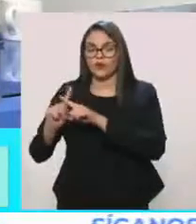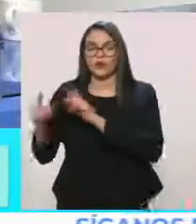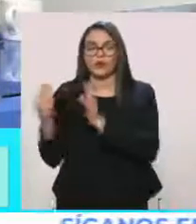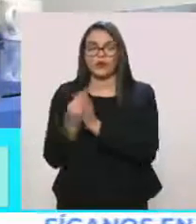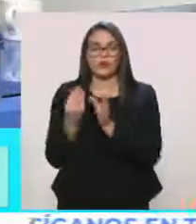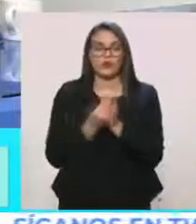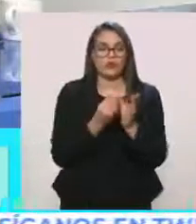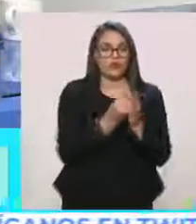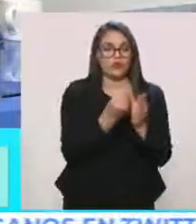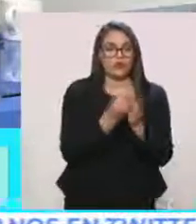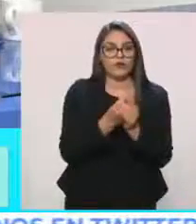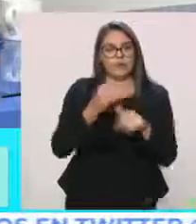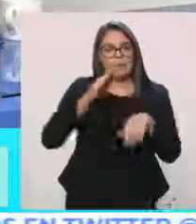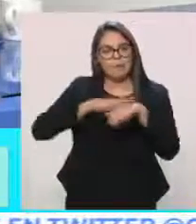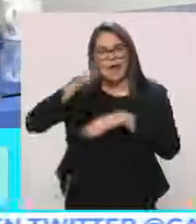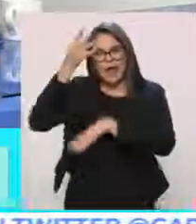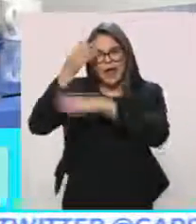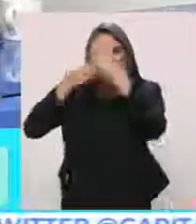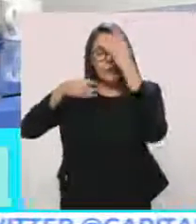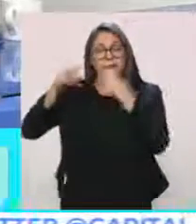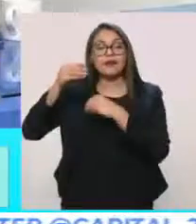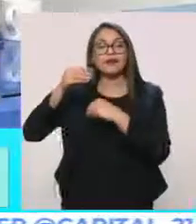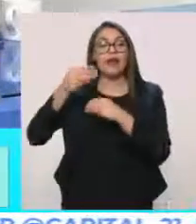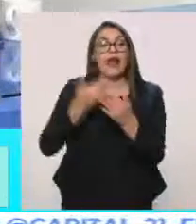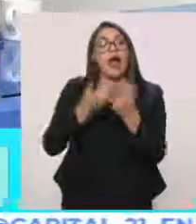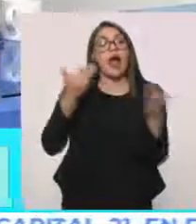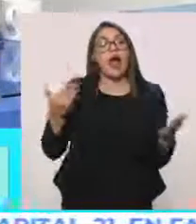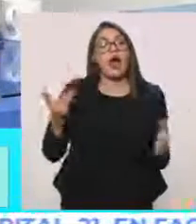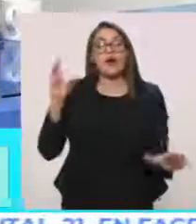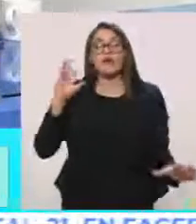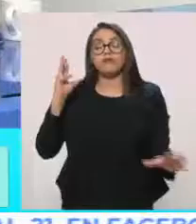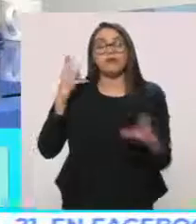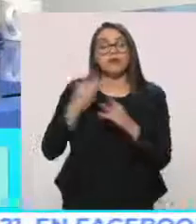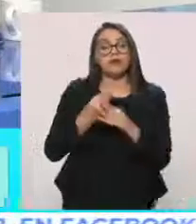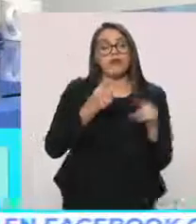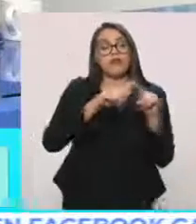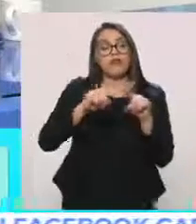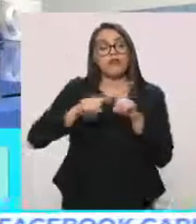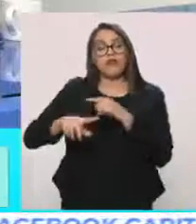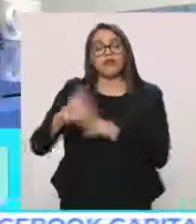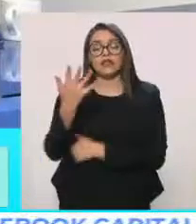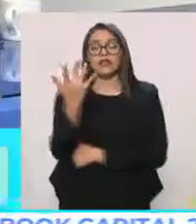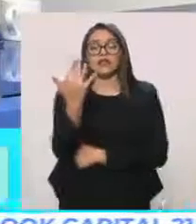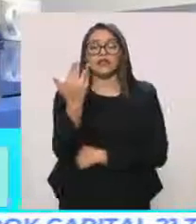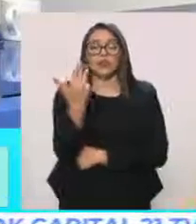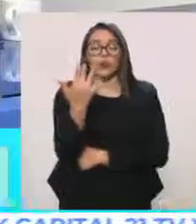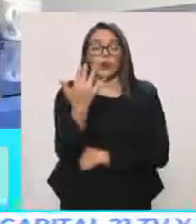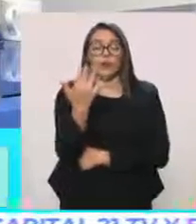y se irán actualizando. Hoy ya estamos hablando de 50 diferentes